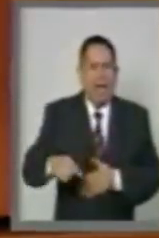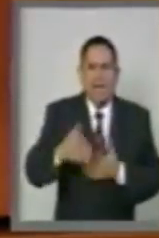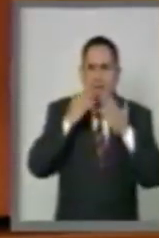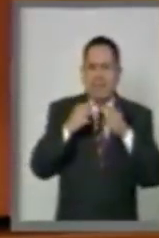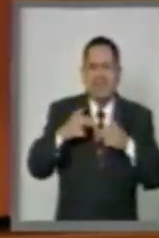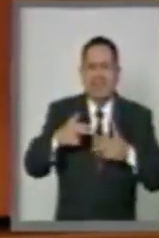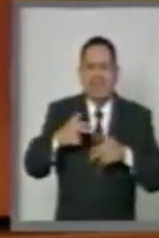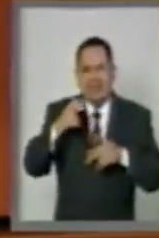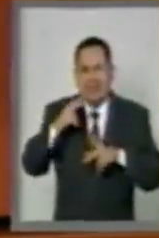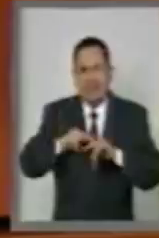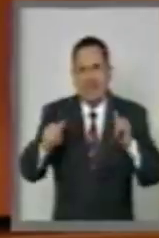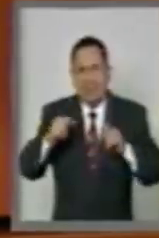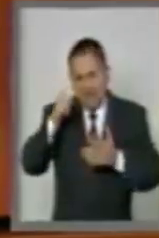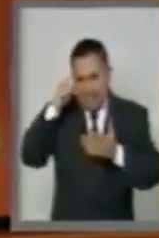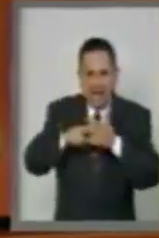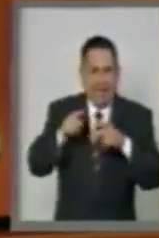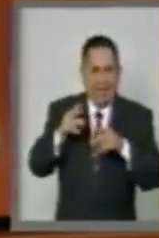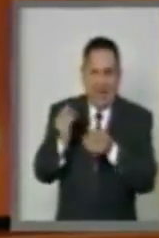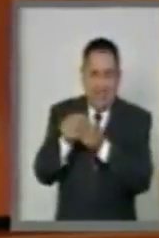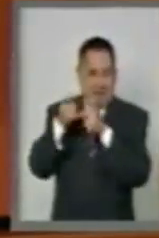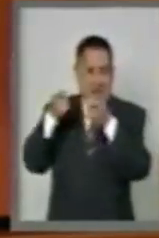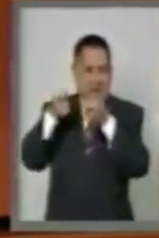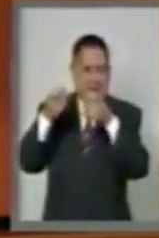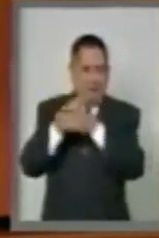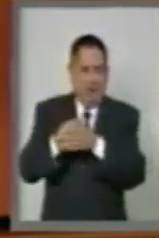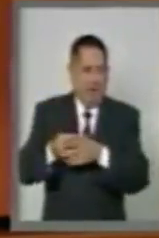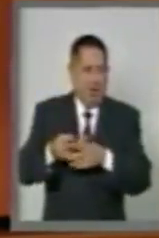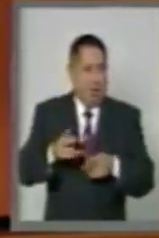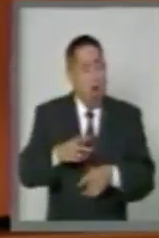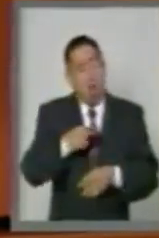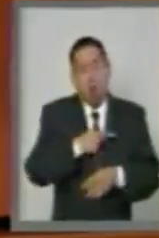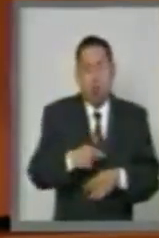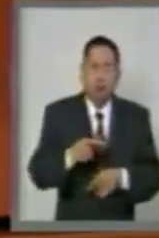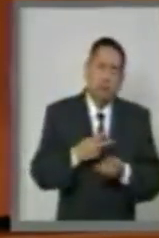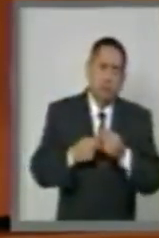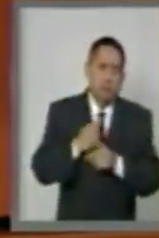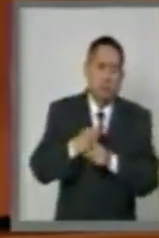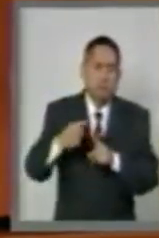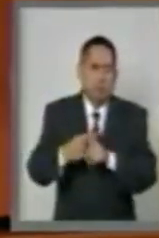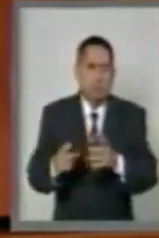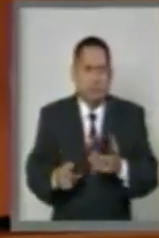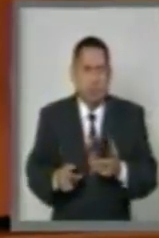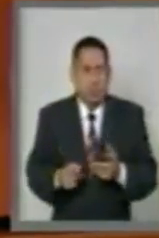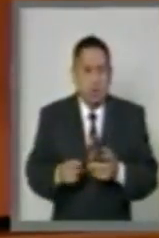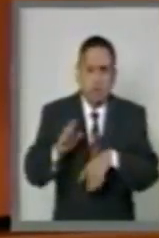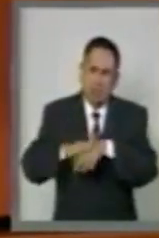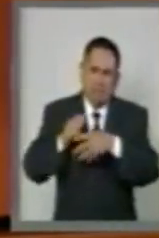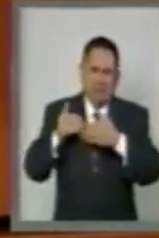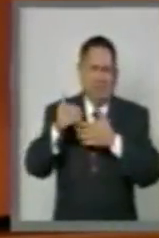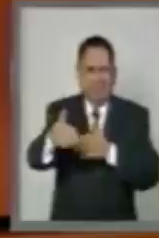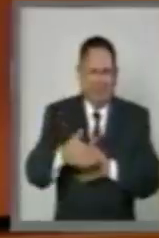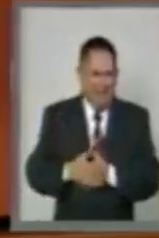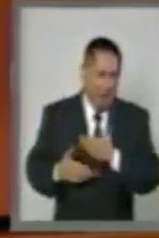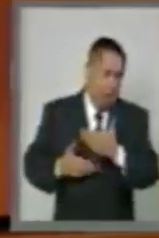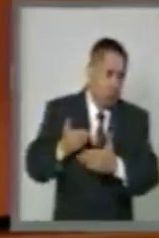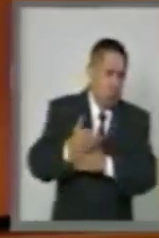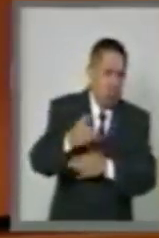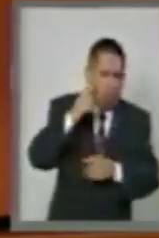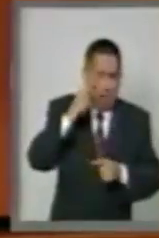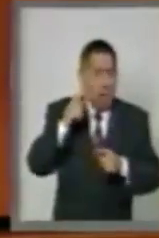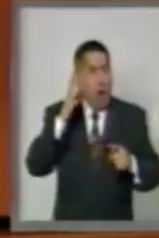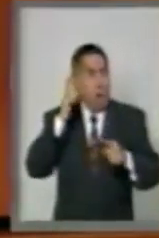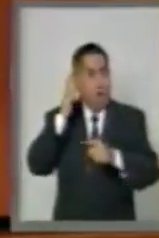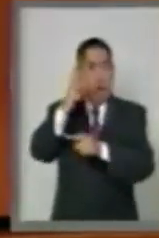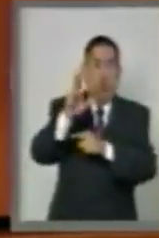cree ni en el neoliberalismo, ni en que hay una pobreza a la mitad y que vamos adelante y que se está avanzando, porque dentro de